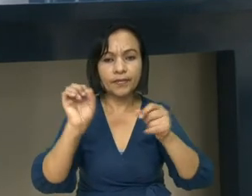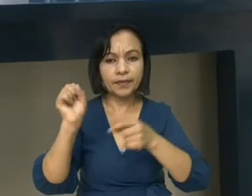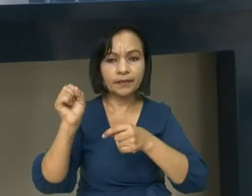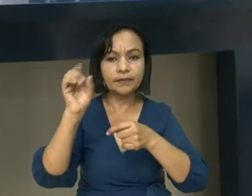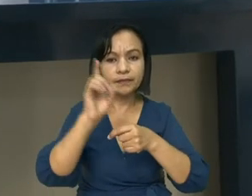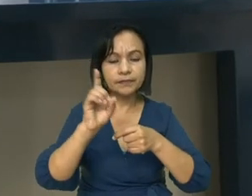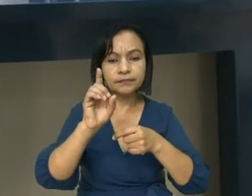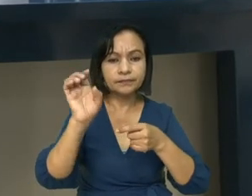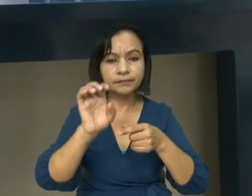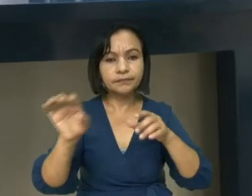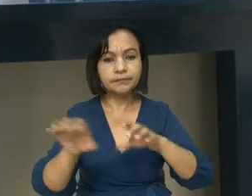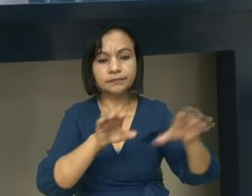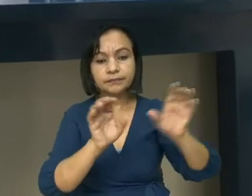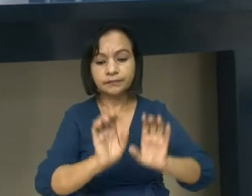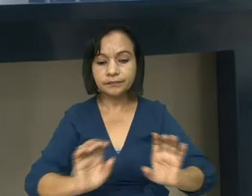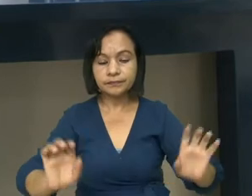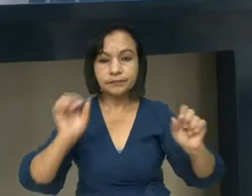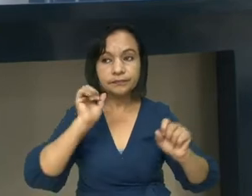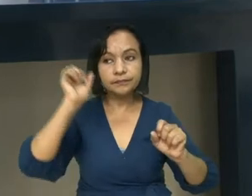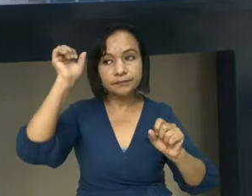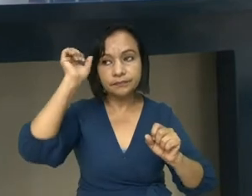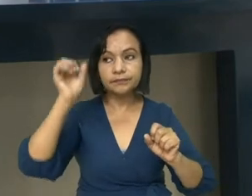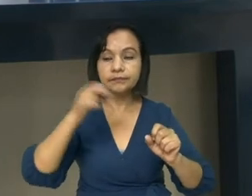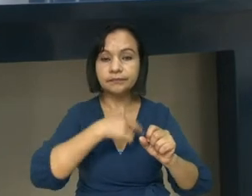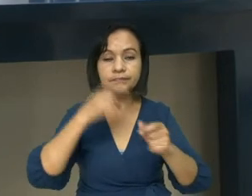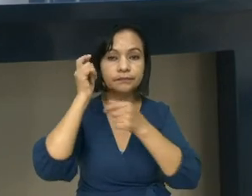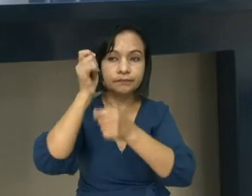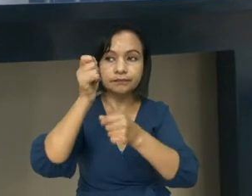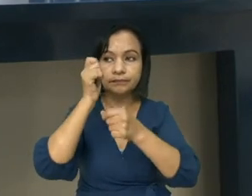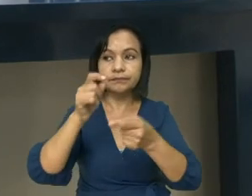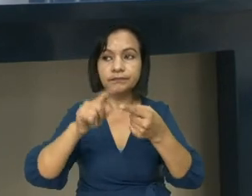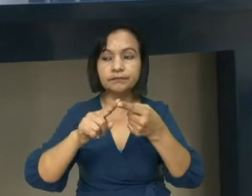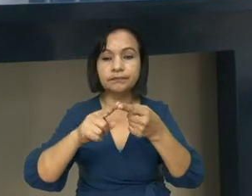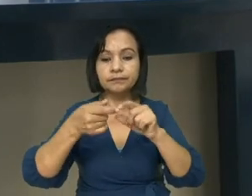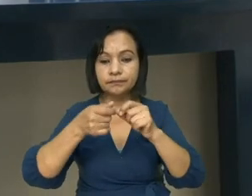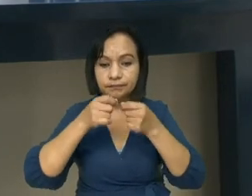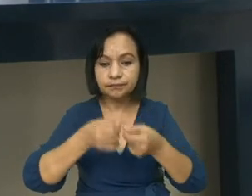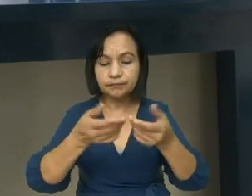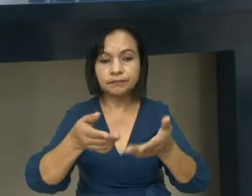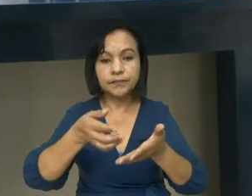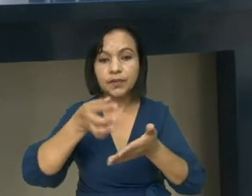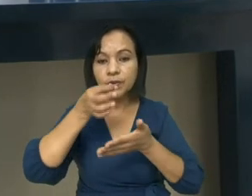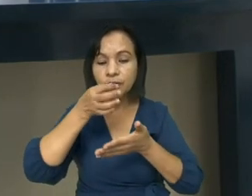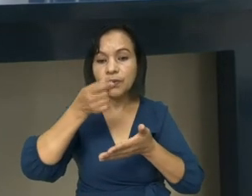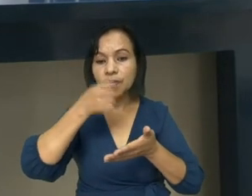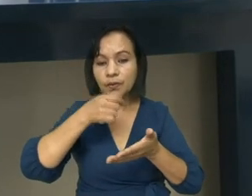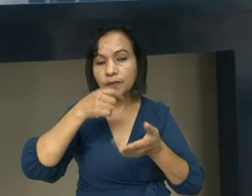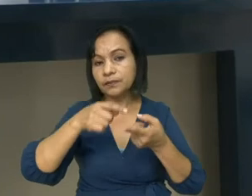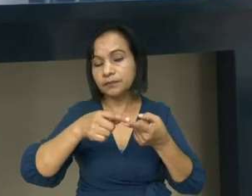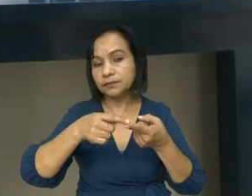de enero actividades para niños y para adultos. Se hace piñata, se entregan caramelos, jugos, paletas